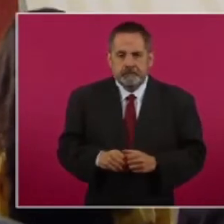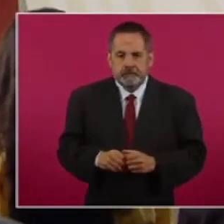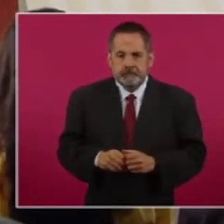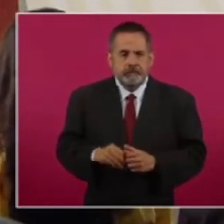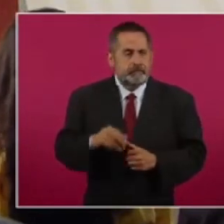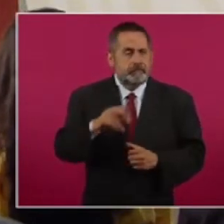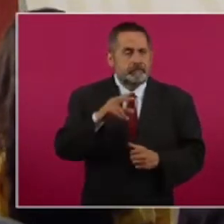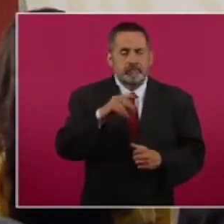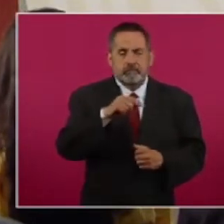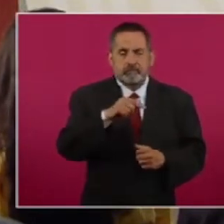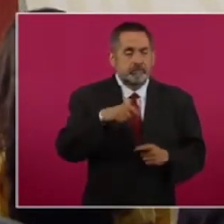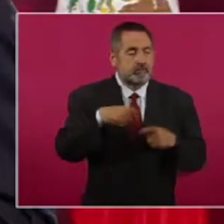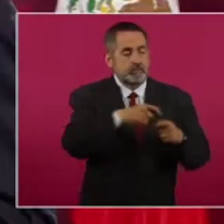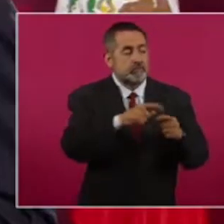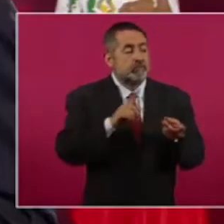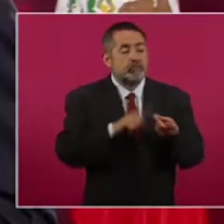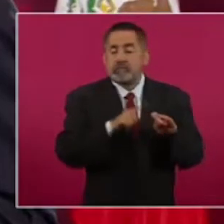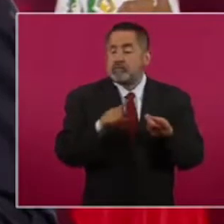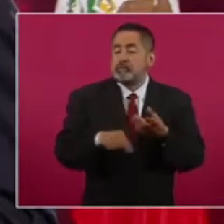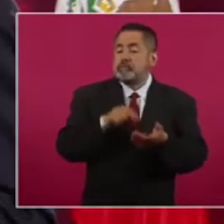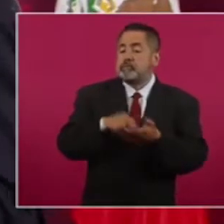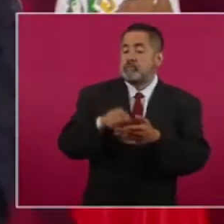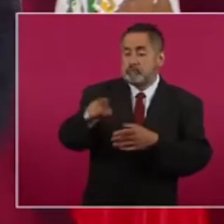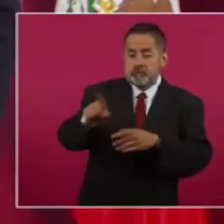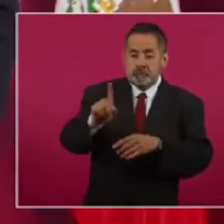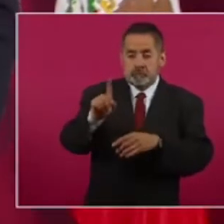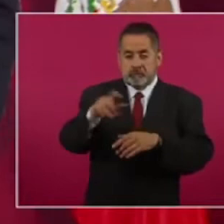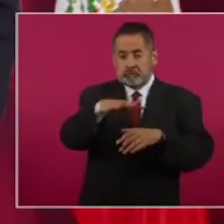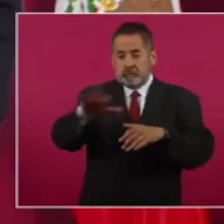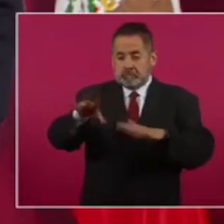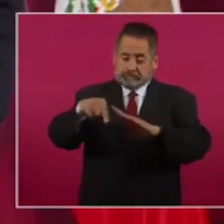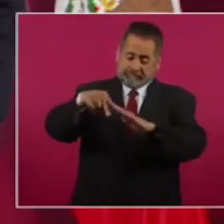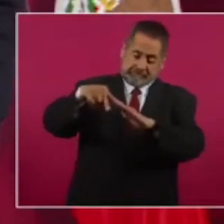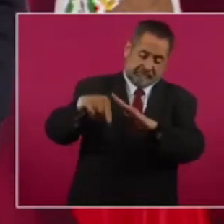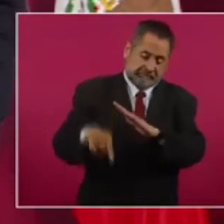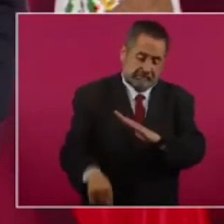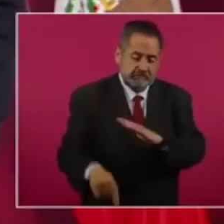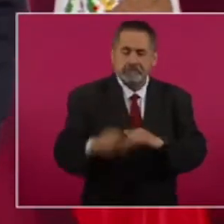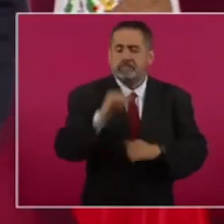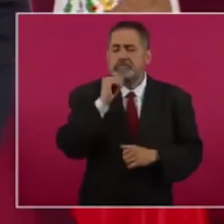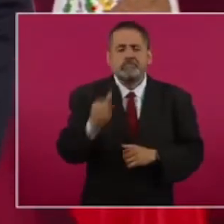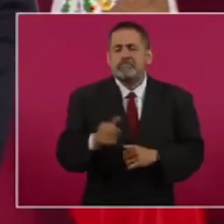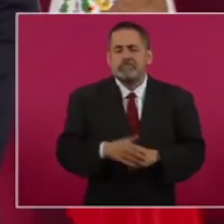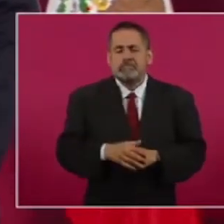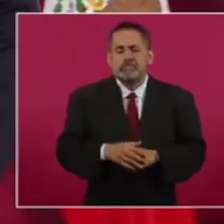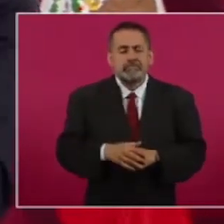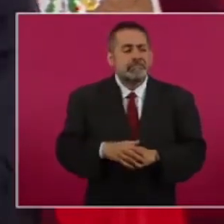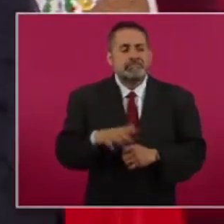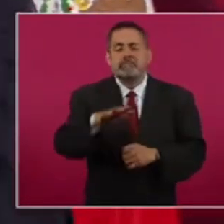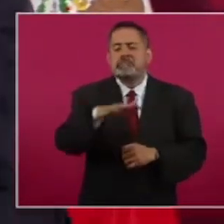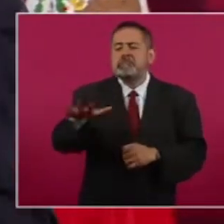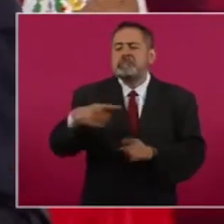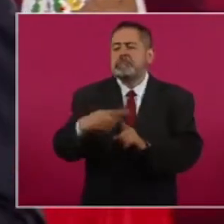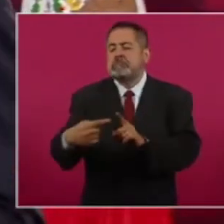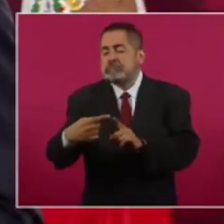en su mayoría en aguas profundas, sino en someras y en